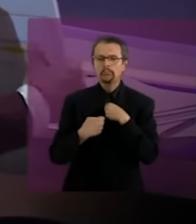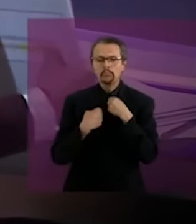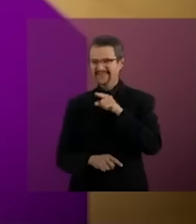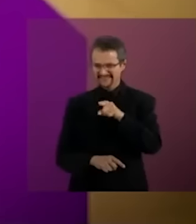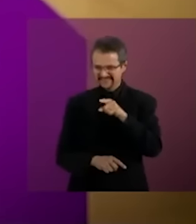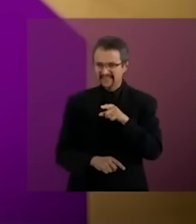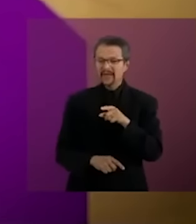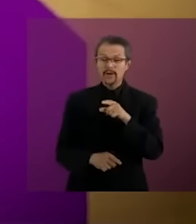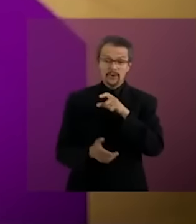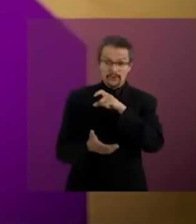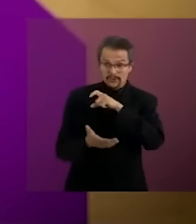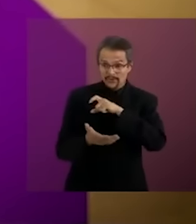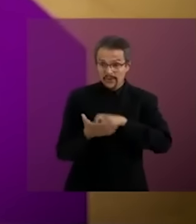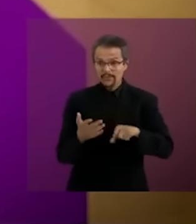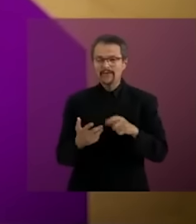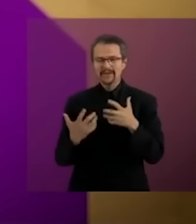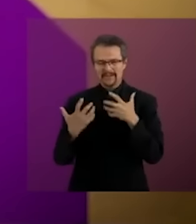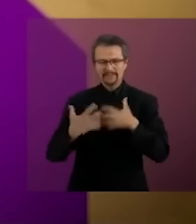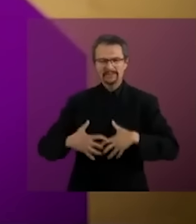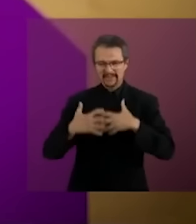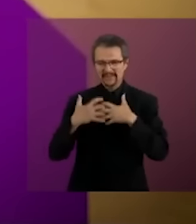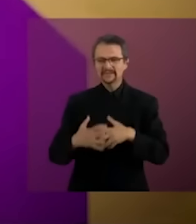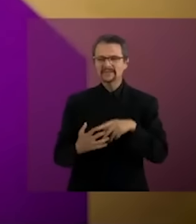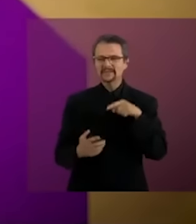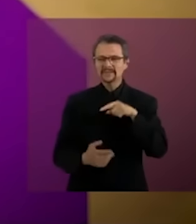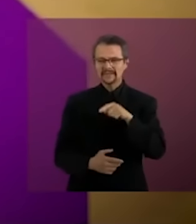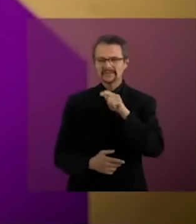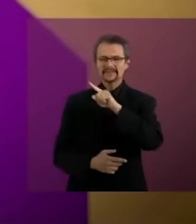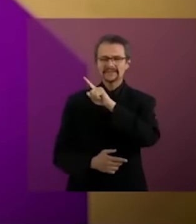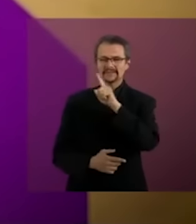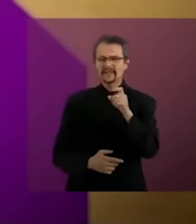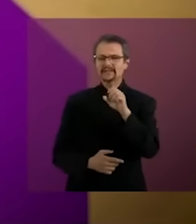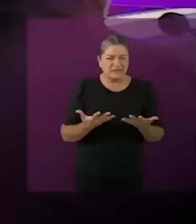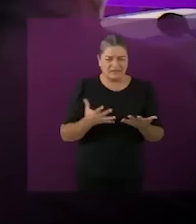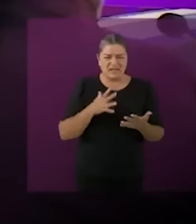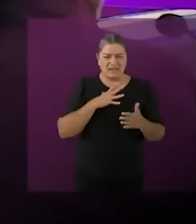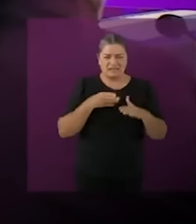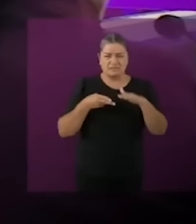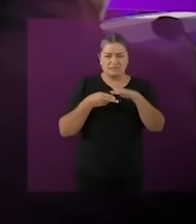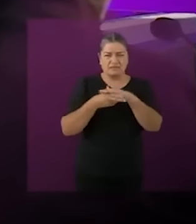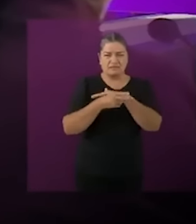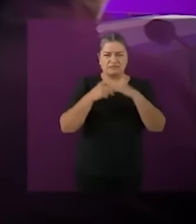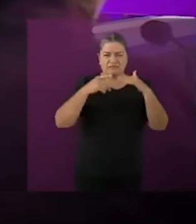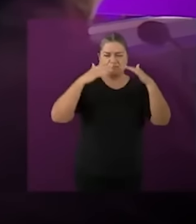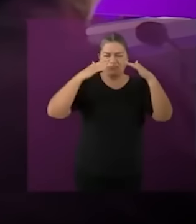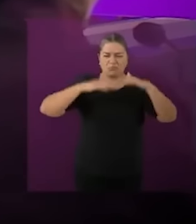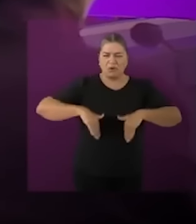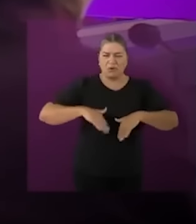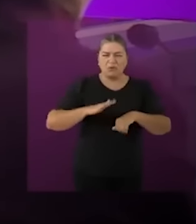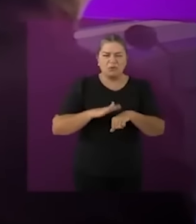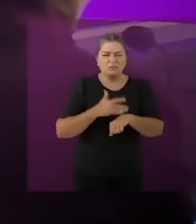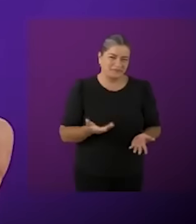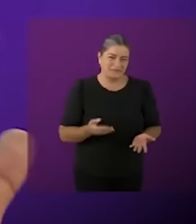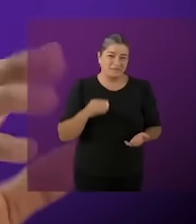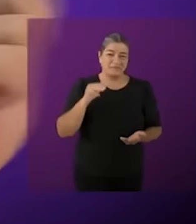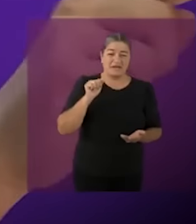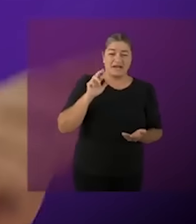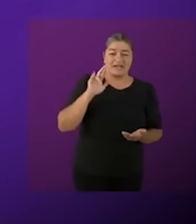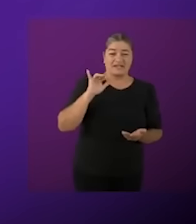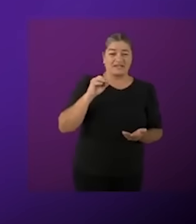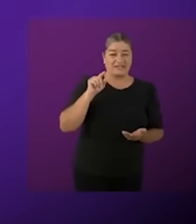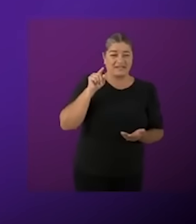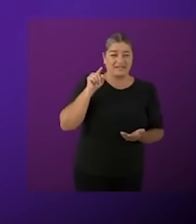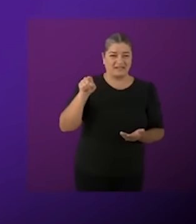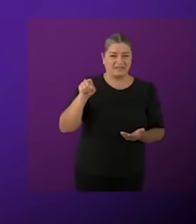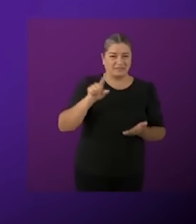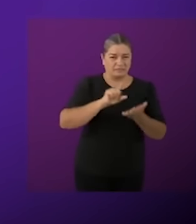cuestionamiento. Sucedió innumerables ocasiones en el debate del domingo. Xóchitl acusaba a Claudia, Álvarez